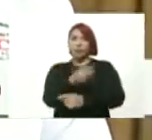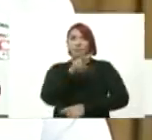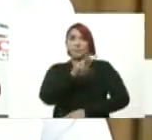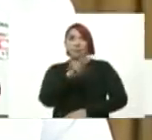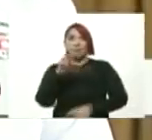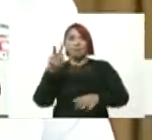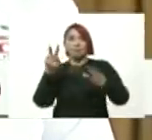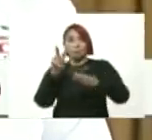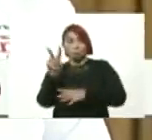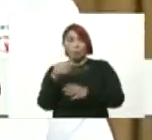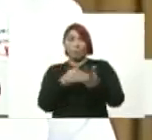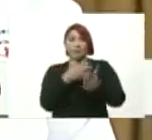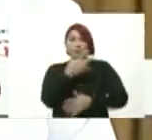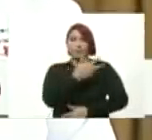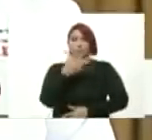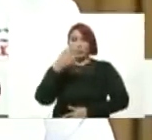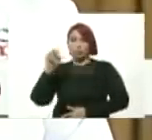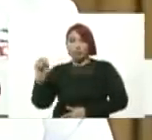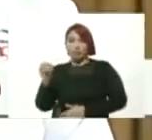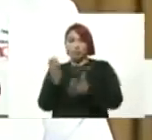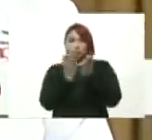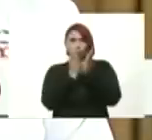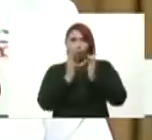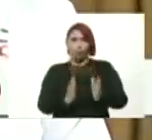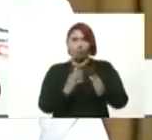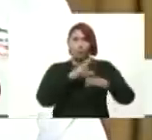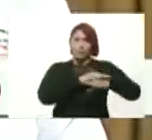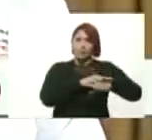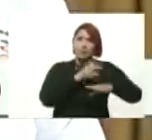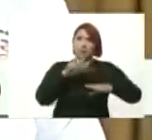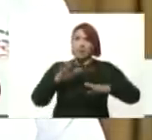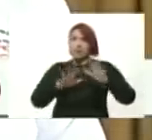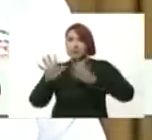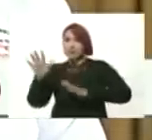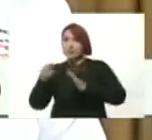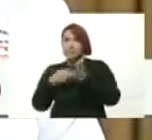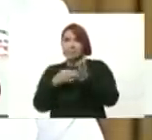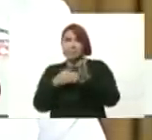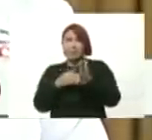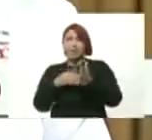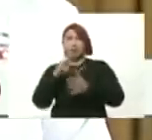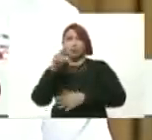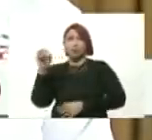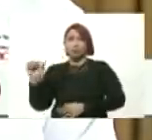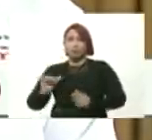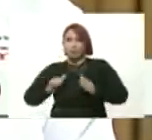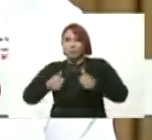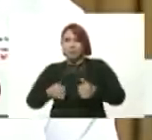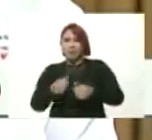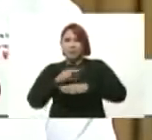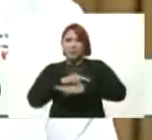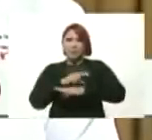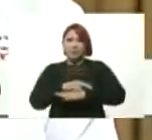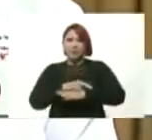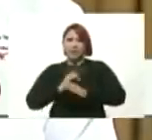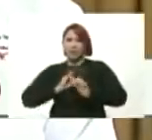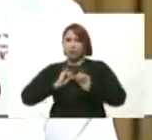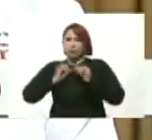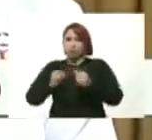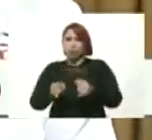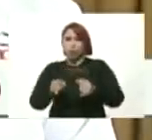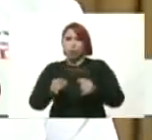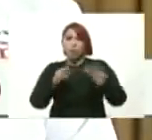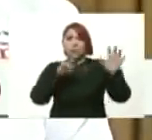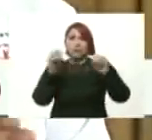estudiando medicina 15 mil 200 van a empezar a estudiar medicina la semana que viene en el curso introductorio eso nos suma 70 mil este